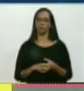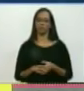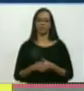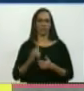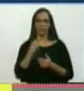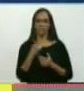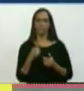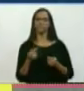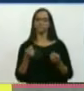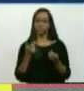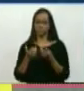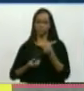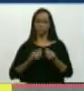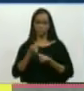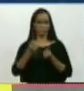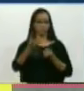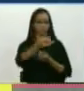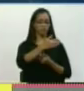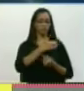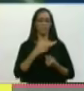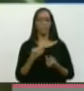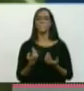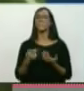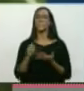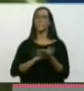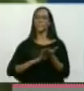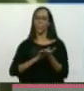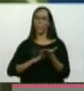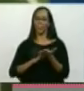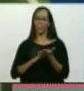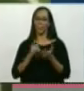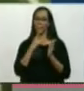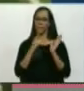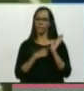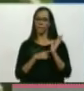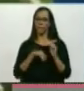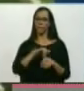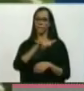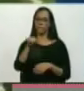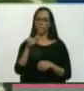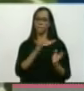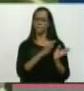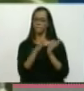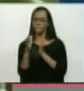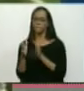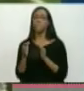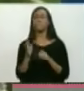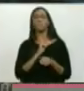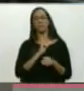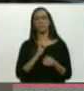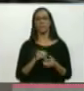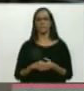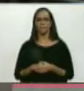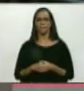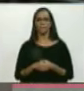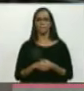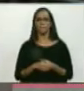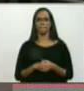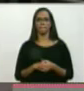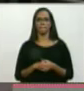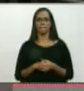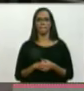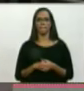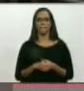están los trámites para conseguir los fondos y tratar de cubrir la totalidad de la evacuación, o por lo menos parte de ella. El gobierno